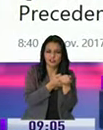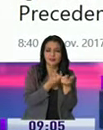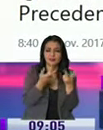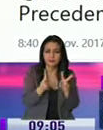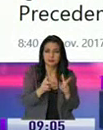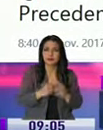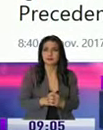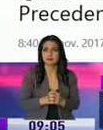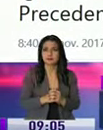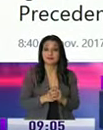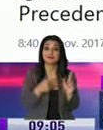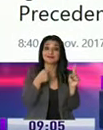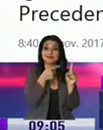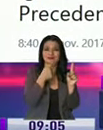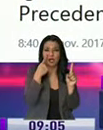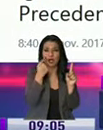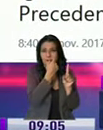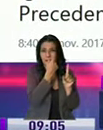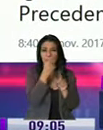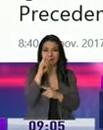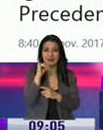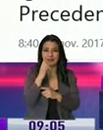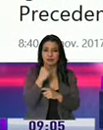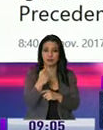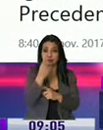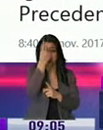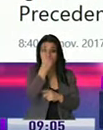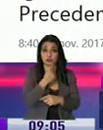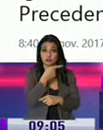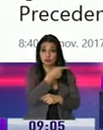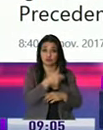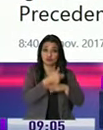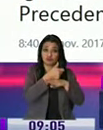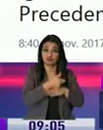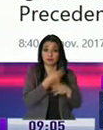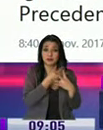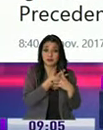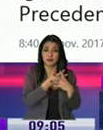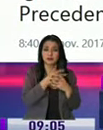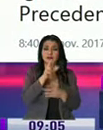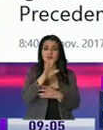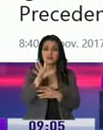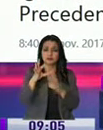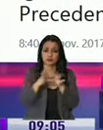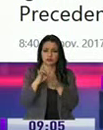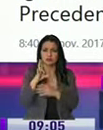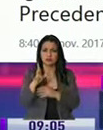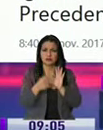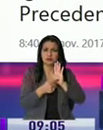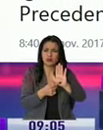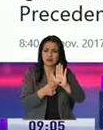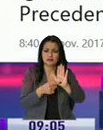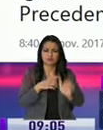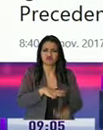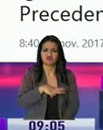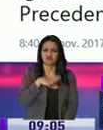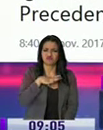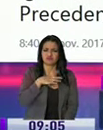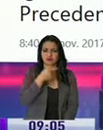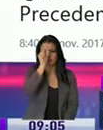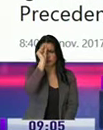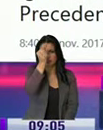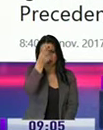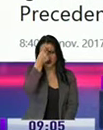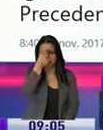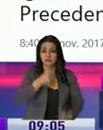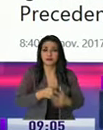País. Virgilio Hernández afirmaba: decisión de Tribunal de Garantías Penales sobre 35 País es muestra de arrogancia e